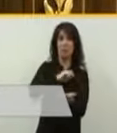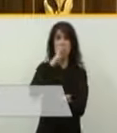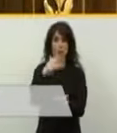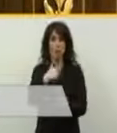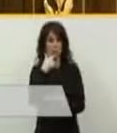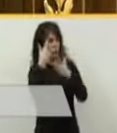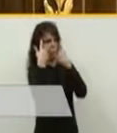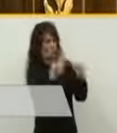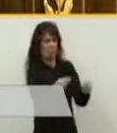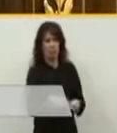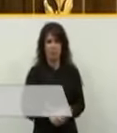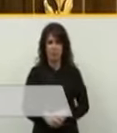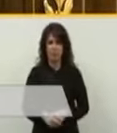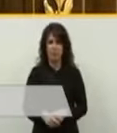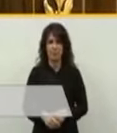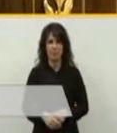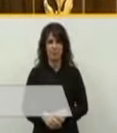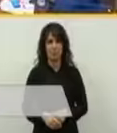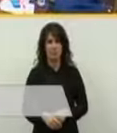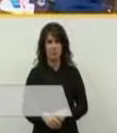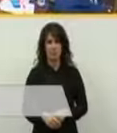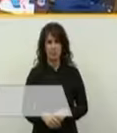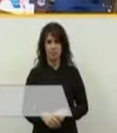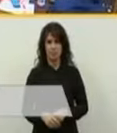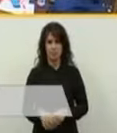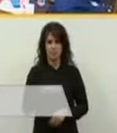Sánchez. Señorías,